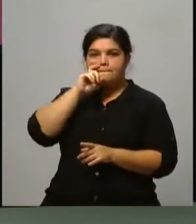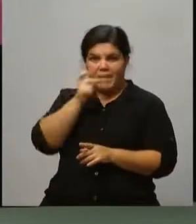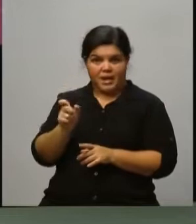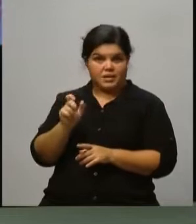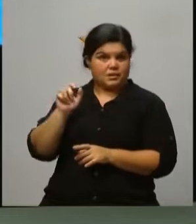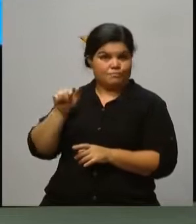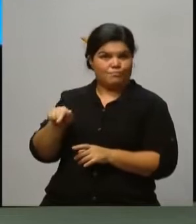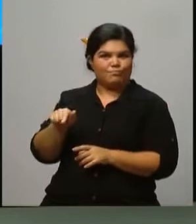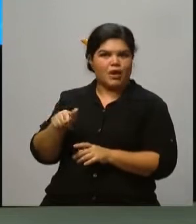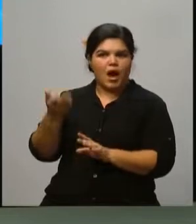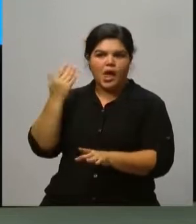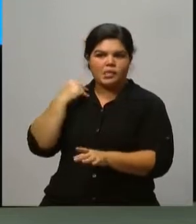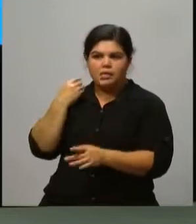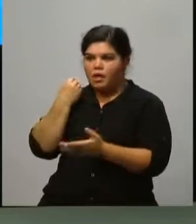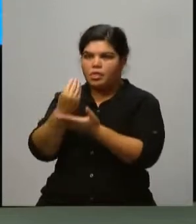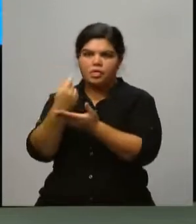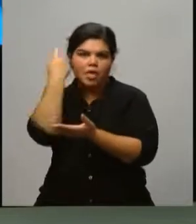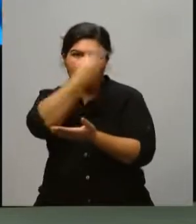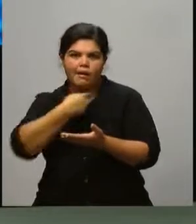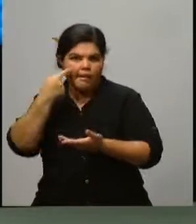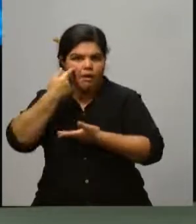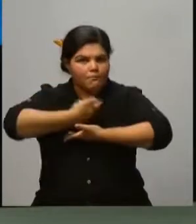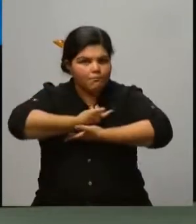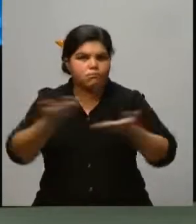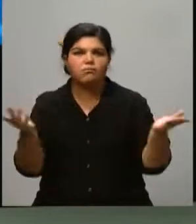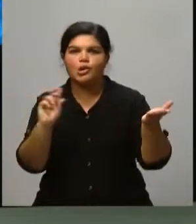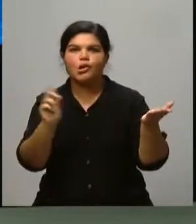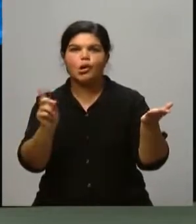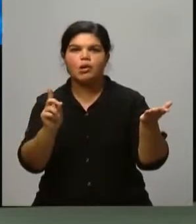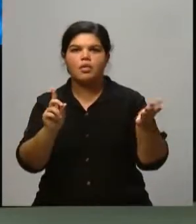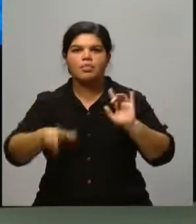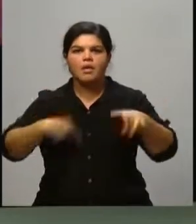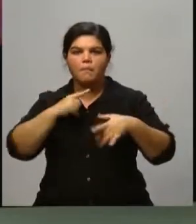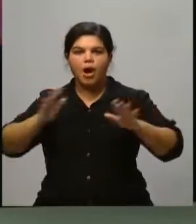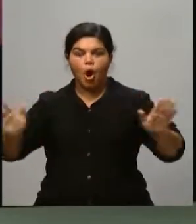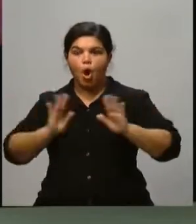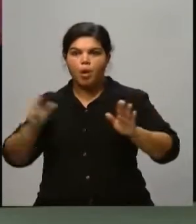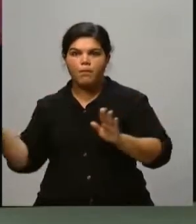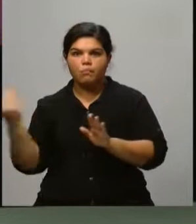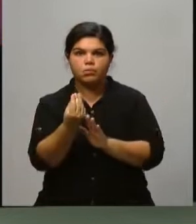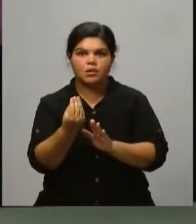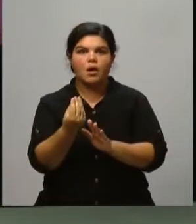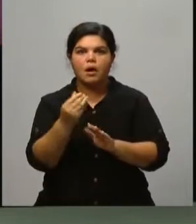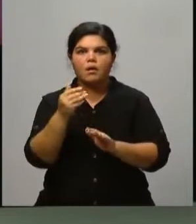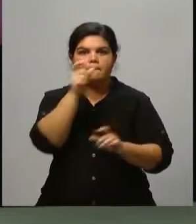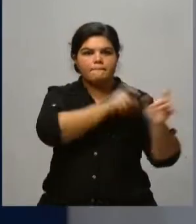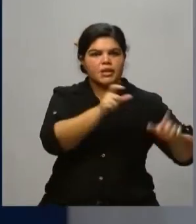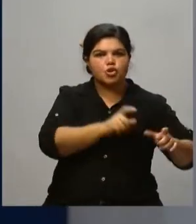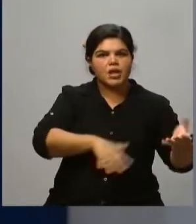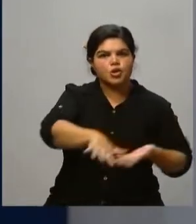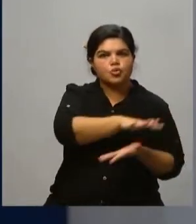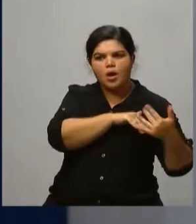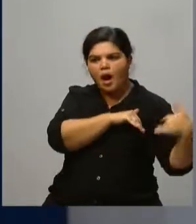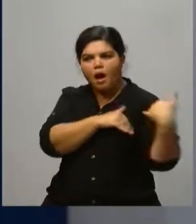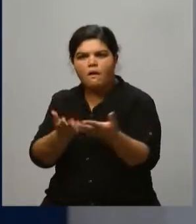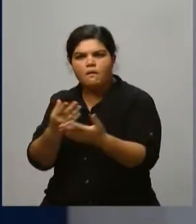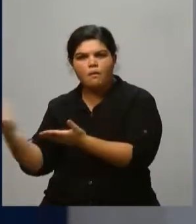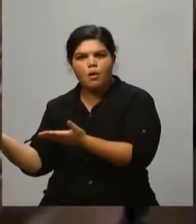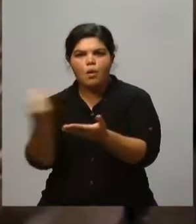lugar, lo que decías vos, que son estos nuevos frentes que en realidad hasta podríamos decir surgieron en la última elección,